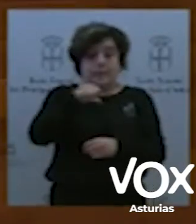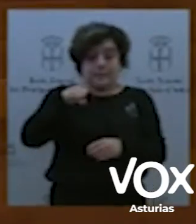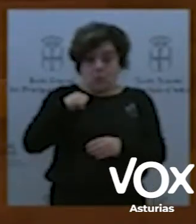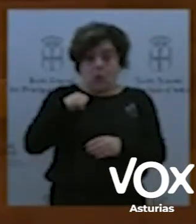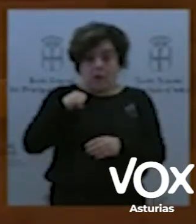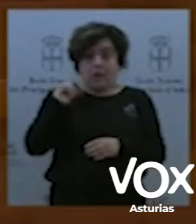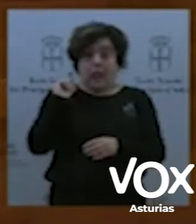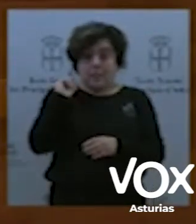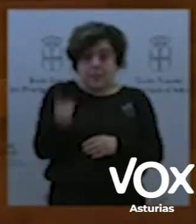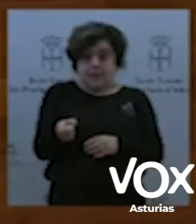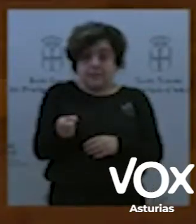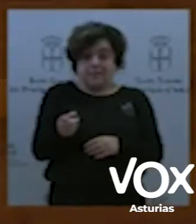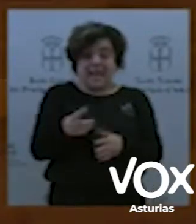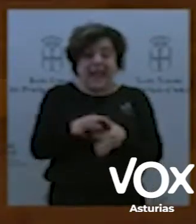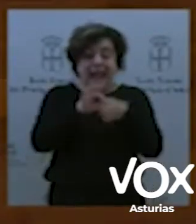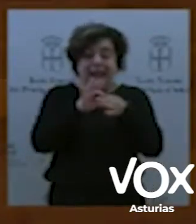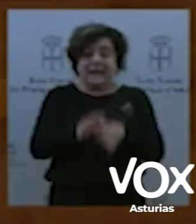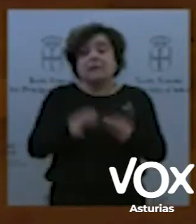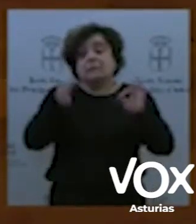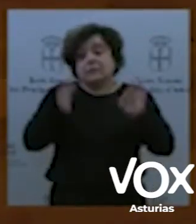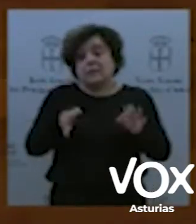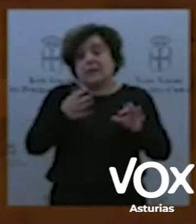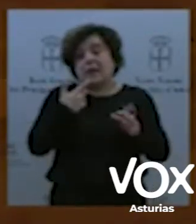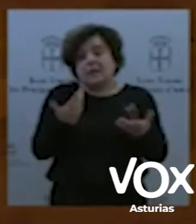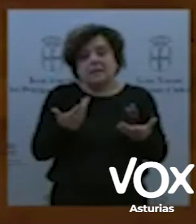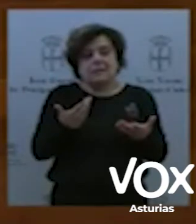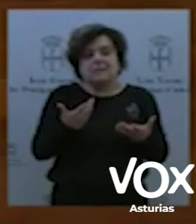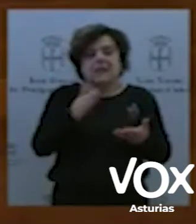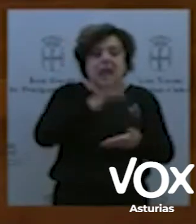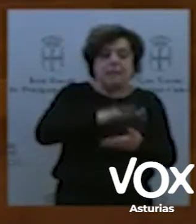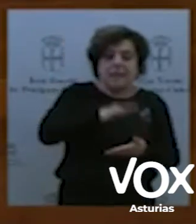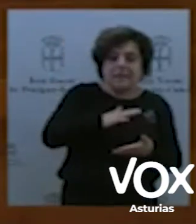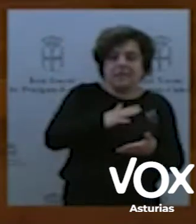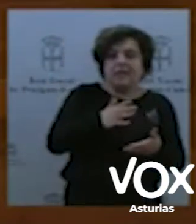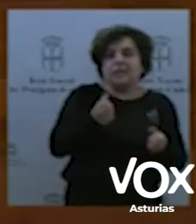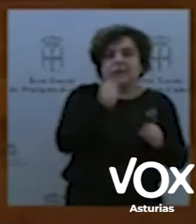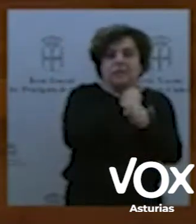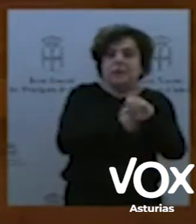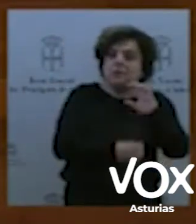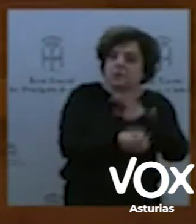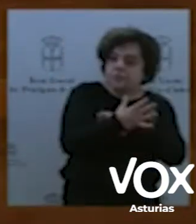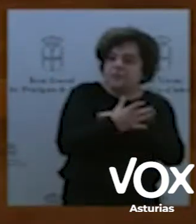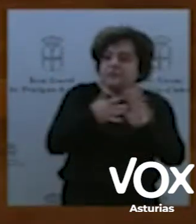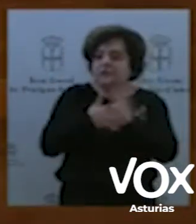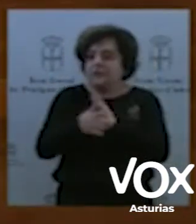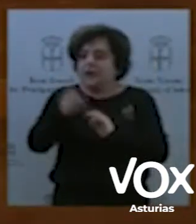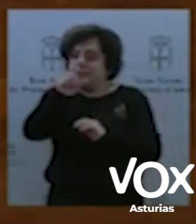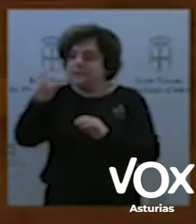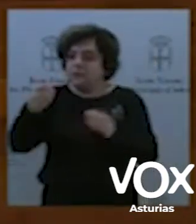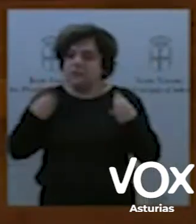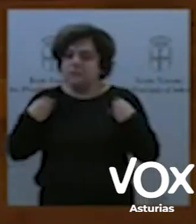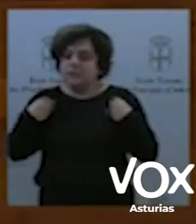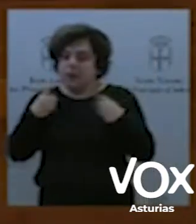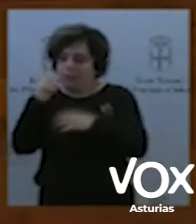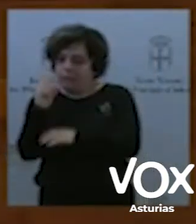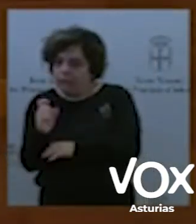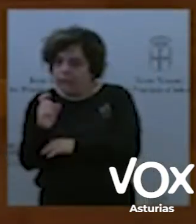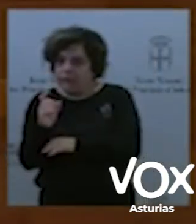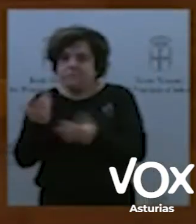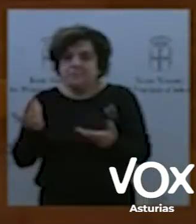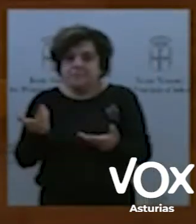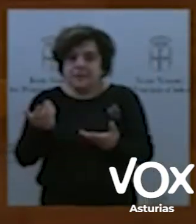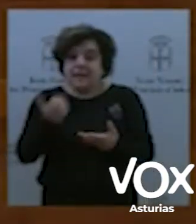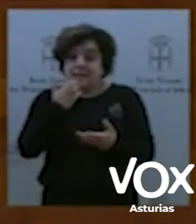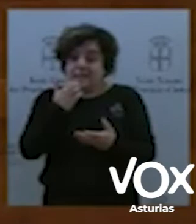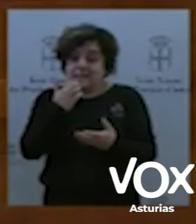que si son capaces de crear empleo, fijarán población. Si fijan población, aumentará la natalidad. Si aumenta